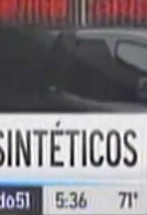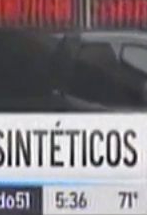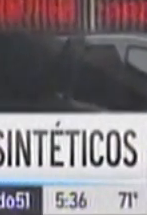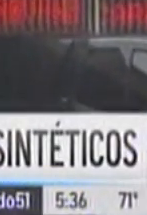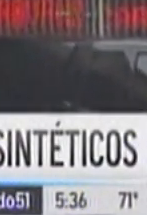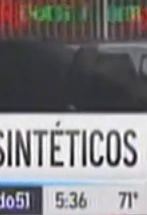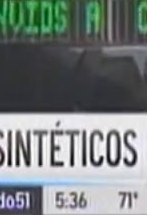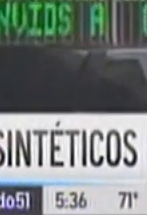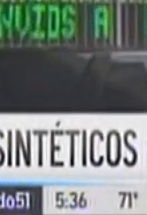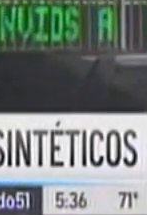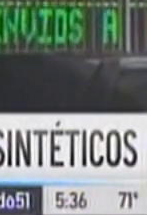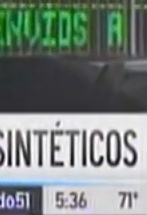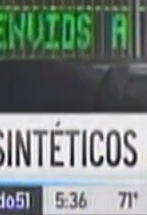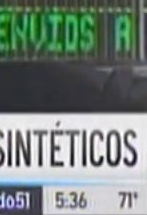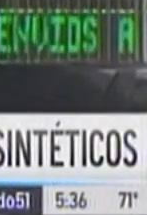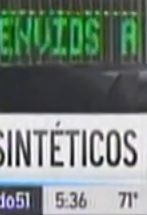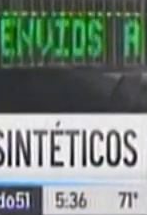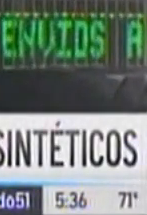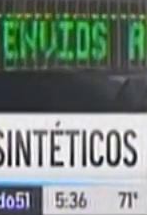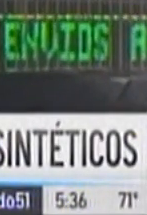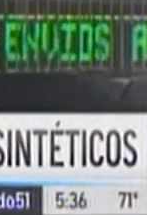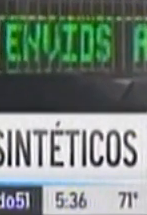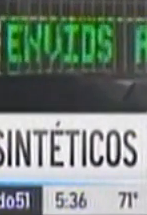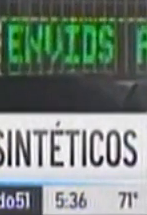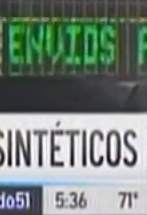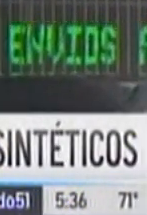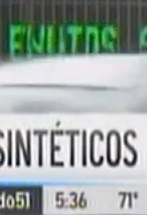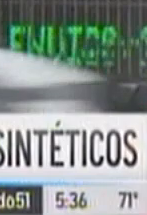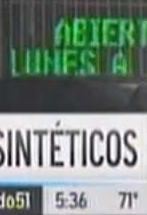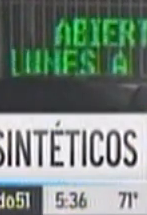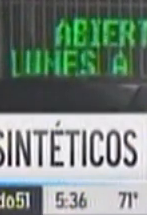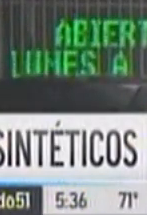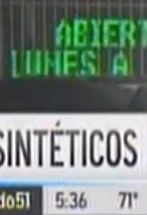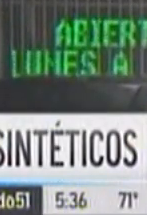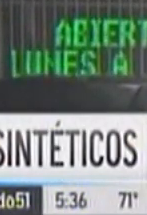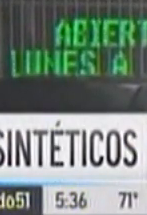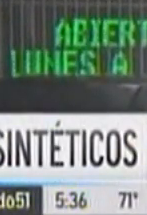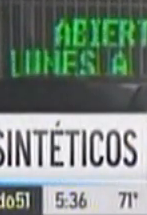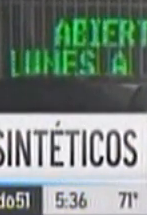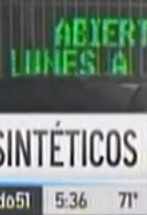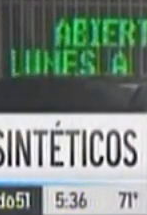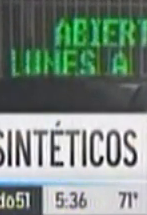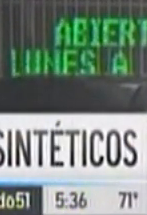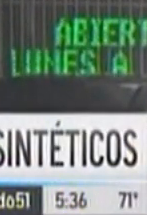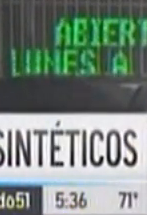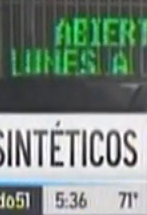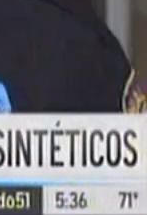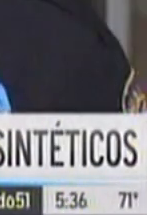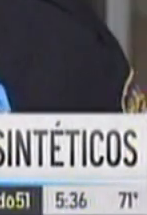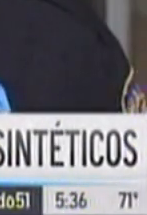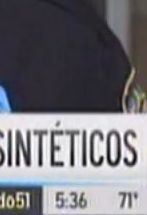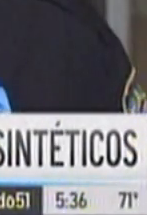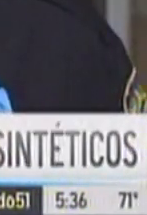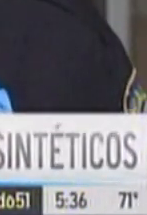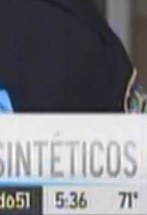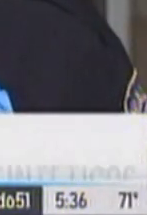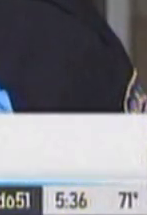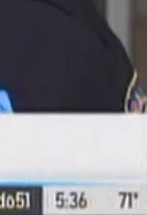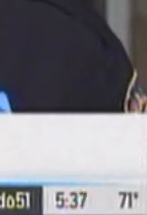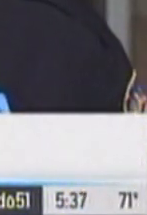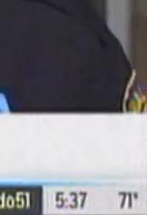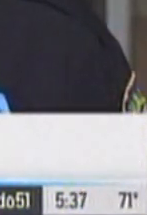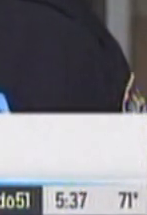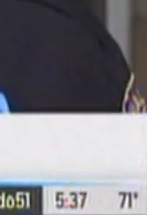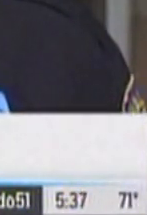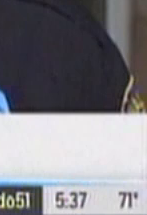comercializaba supuestamente de manera ilegal y a menos de 1.000 pies de una escuela y parque de la ciudad. La policía de Hialeah inició una investigación en el